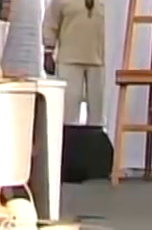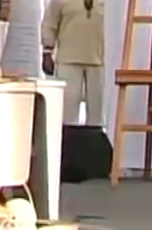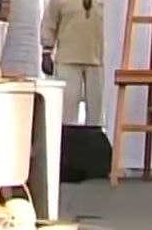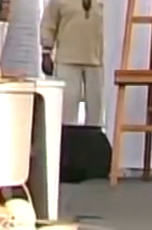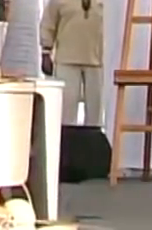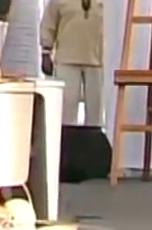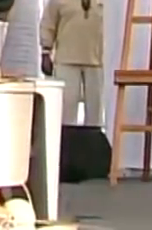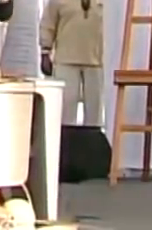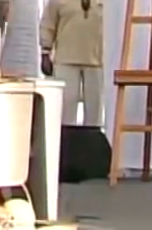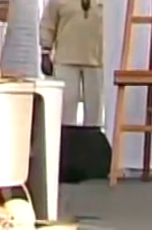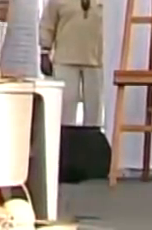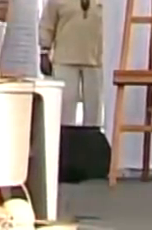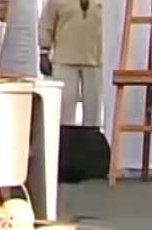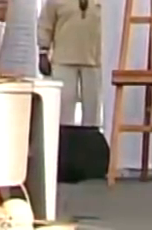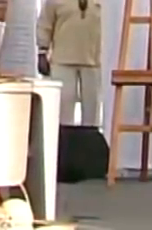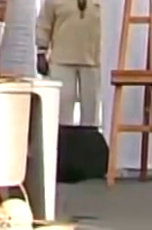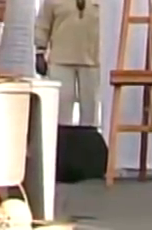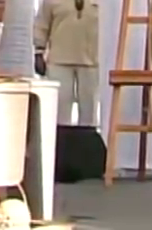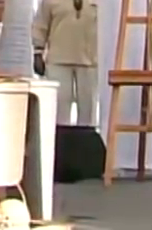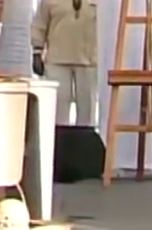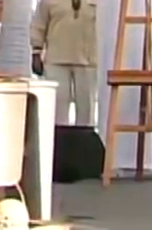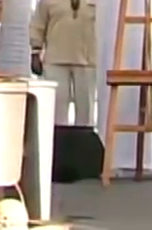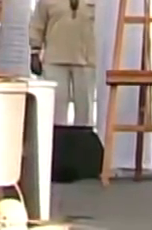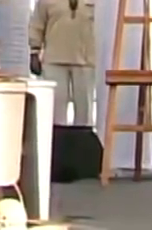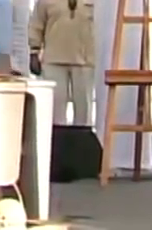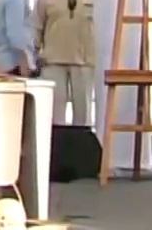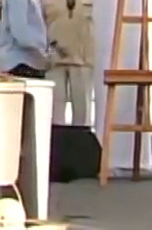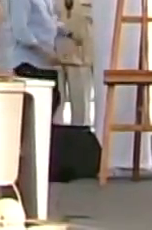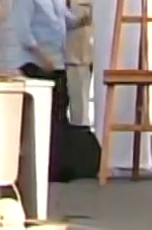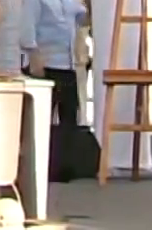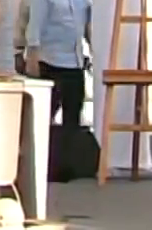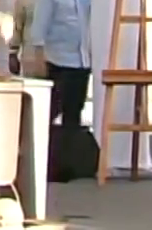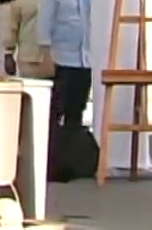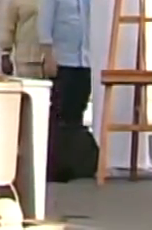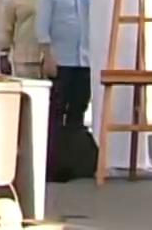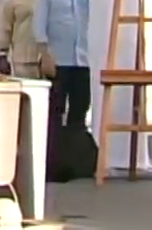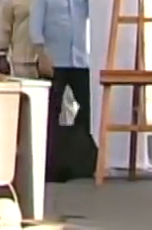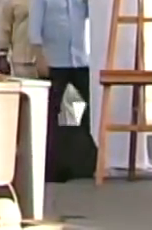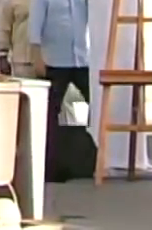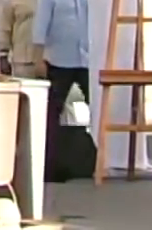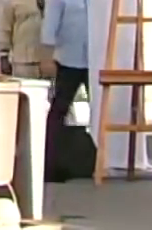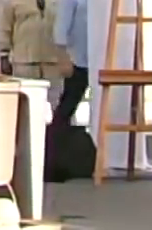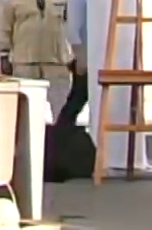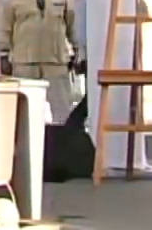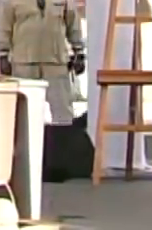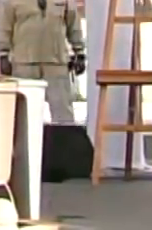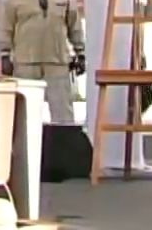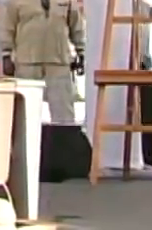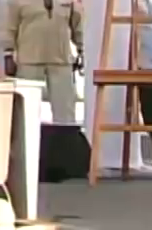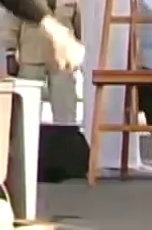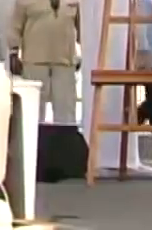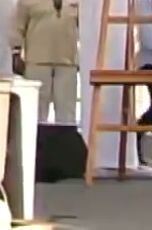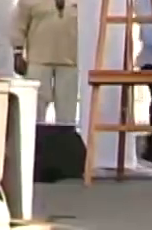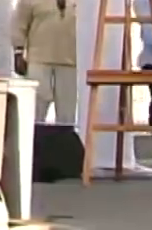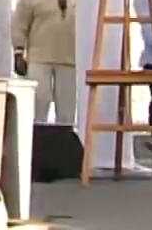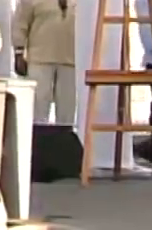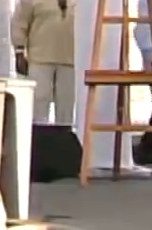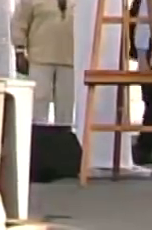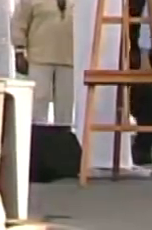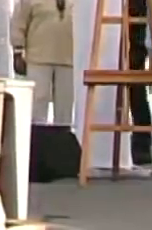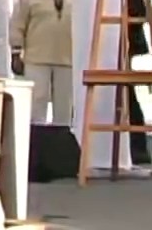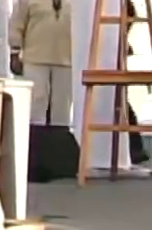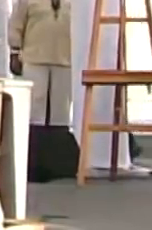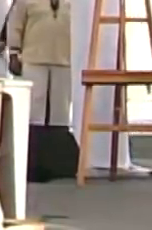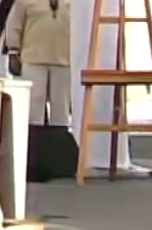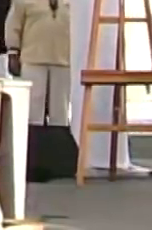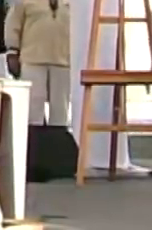Chávez, y hoy el presidente de la República, Nicolás Maduro Moros. Esta fecha honra la lucha por la dignidad, la diversidad